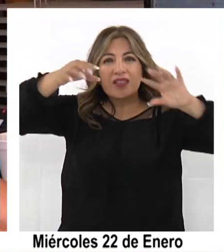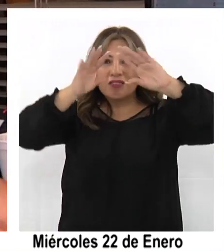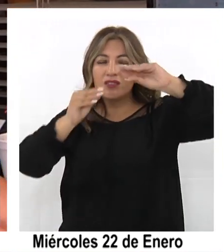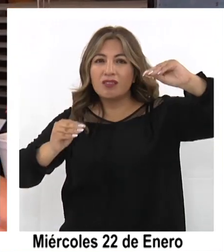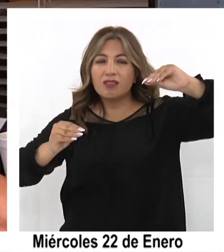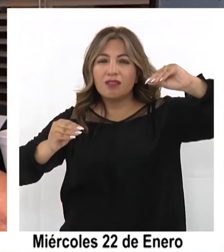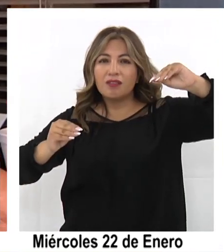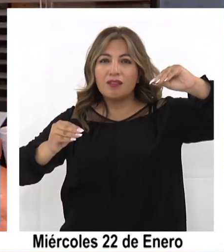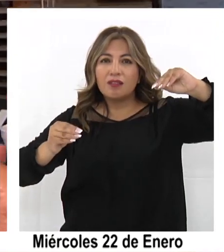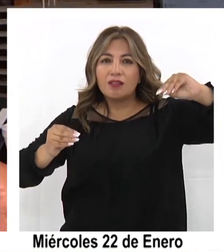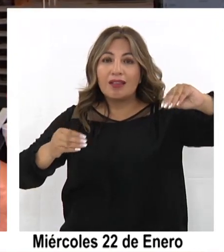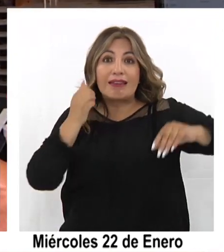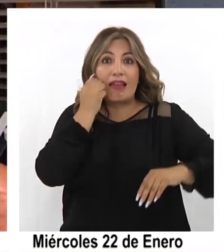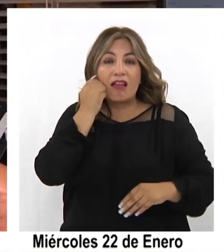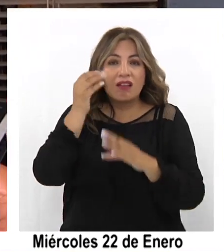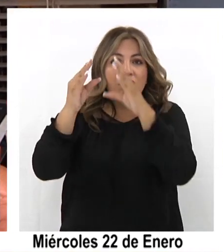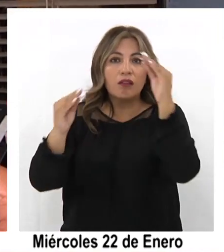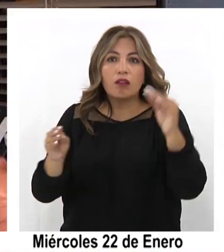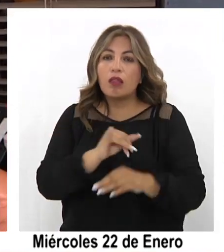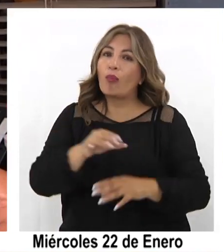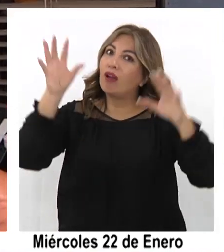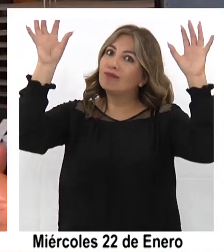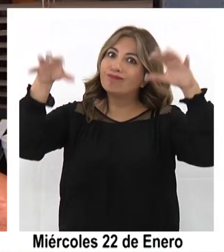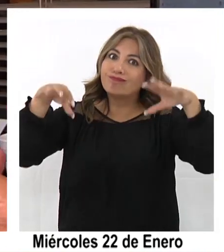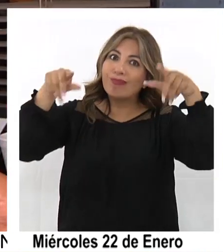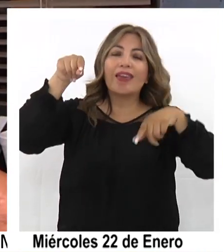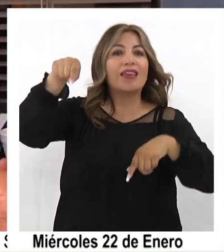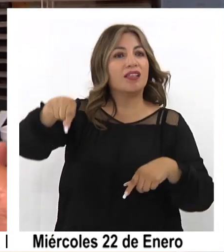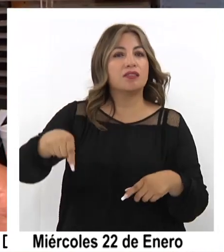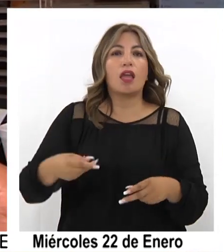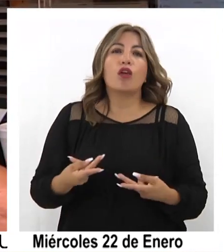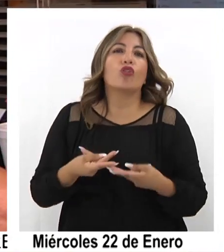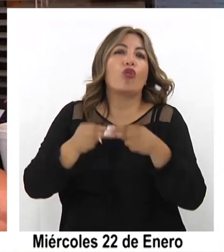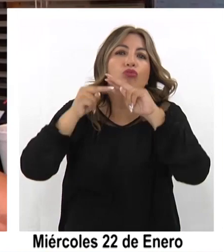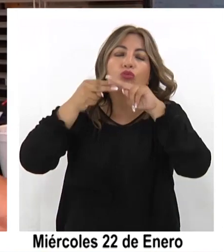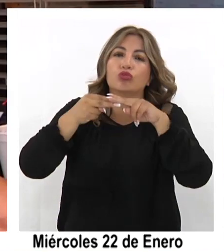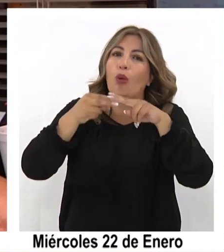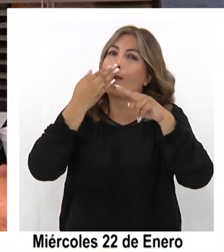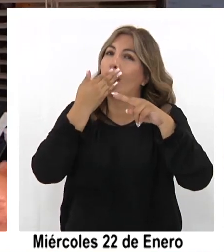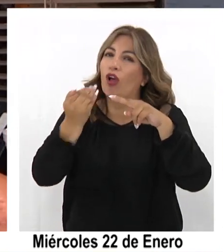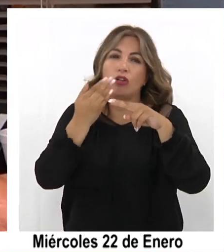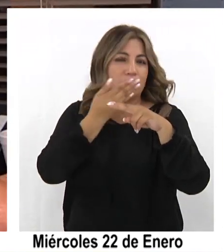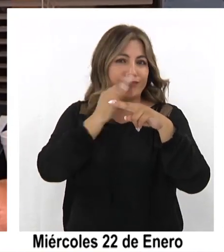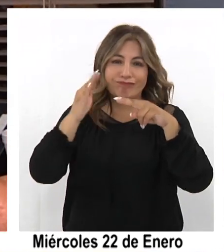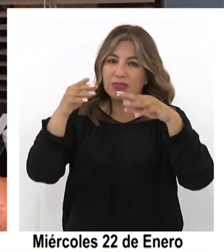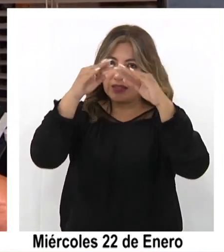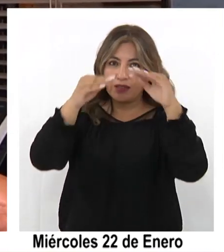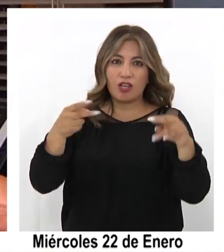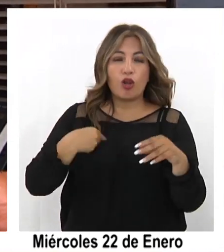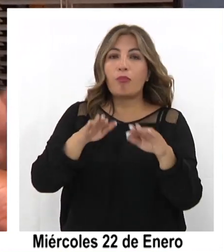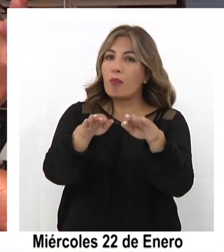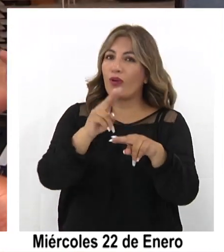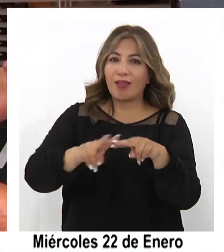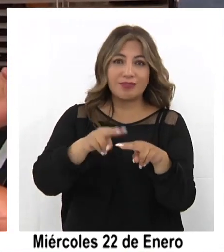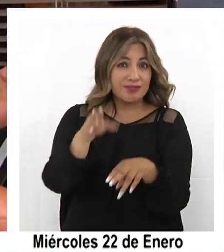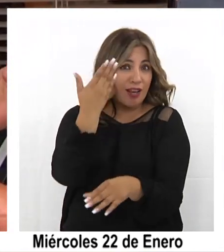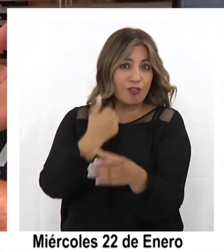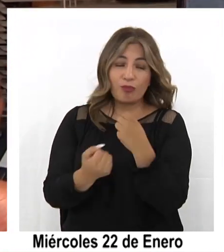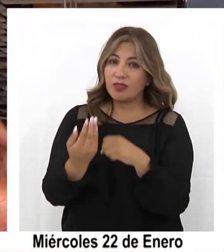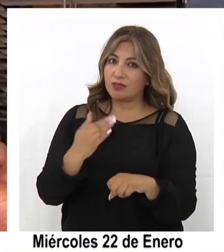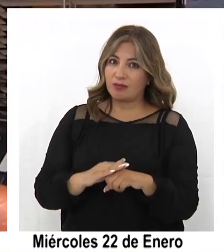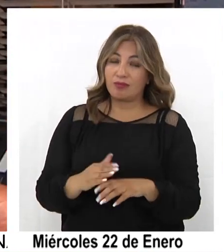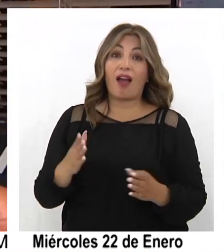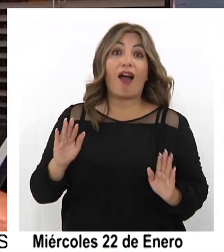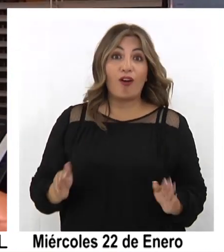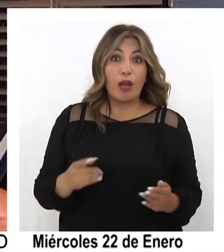emergencia, pero lo que viene, si después llega a llover, ya es la parte más de construcción, de infraestructura, que es la que se hizo el año